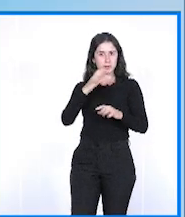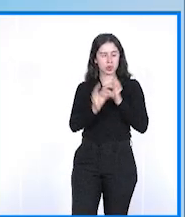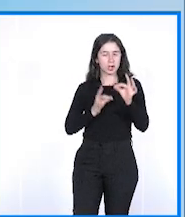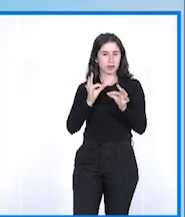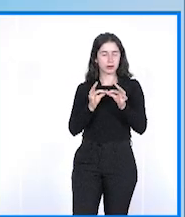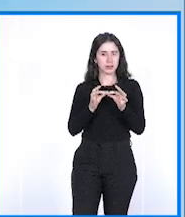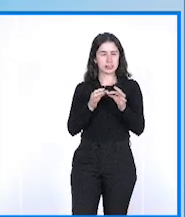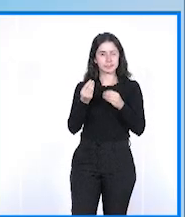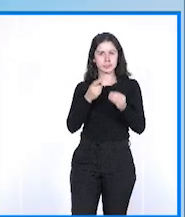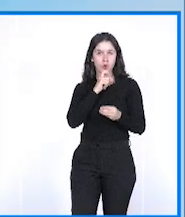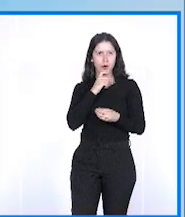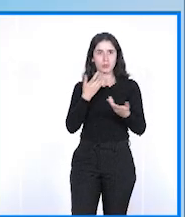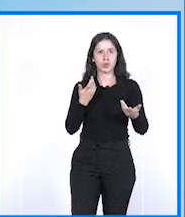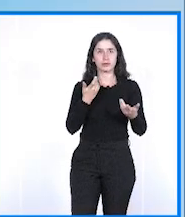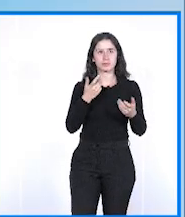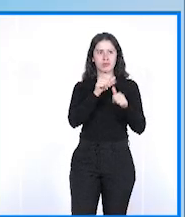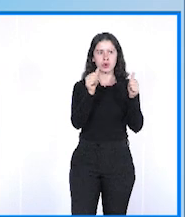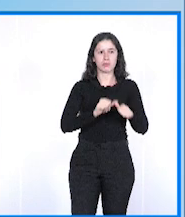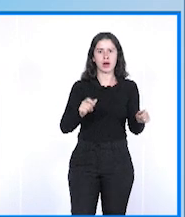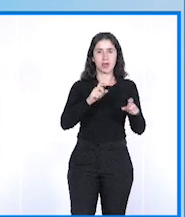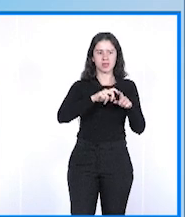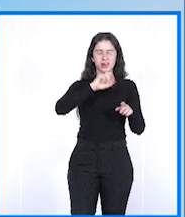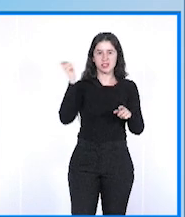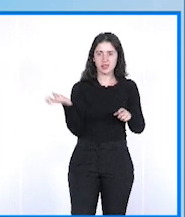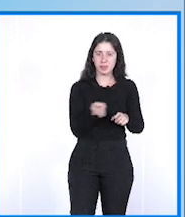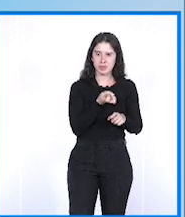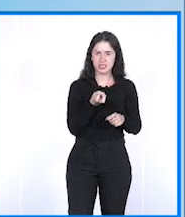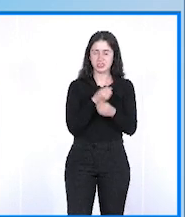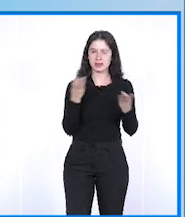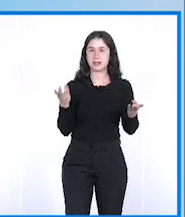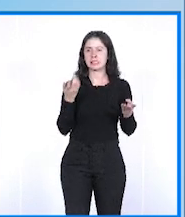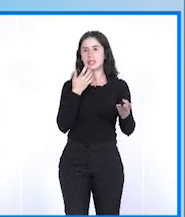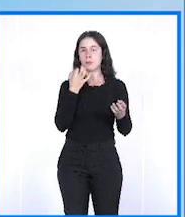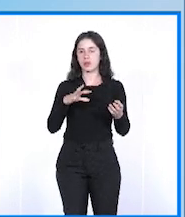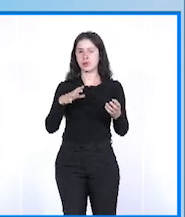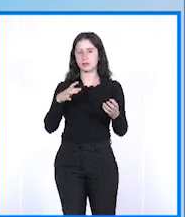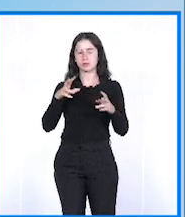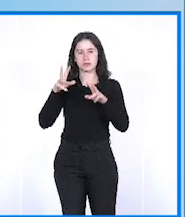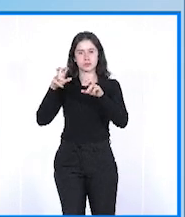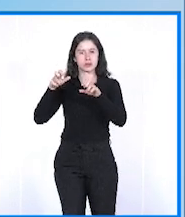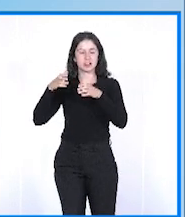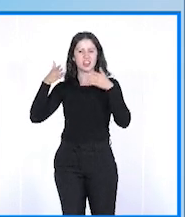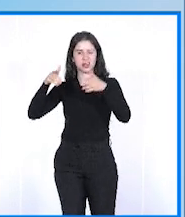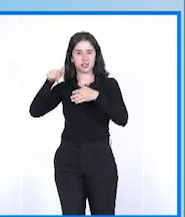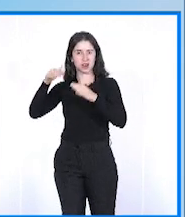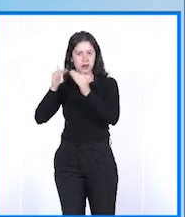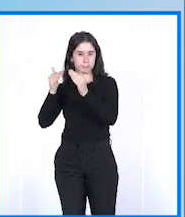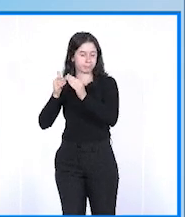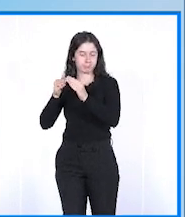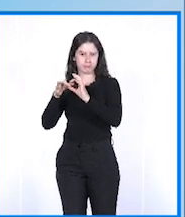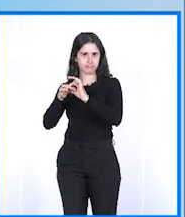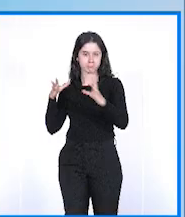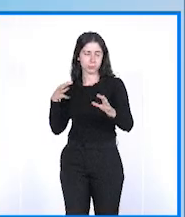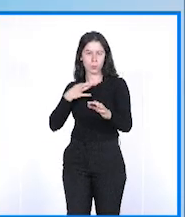claro es primero de manera diversa y muchas veces no es una contabilidad analítica O sea que no está centrada en la vivienda sino es de toda A lo